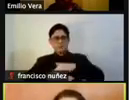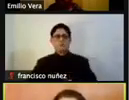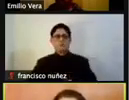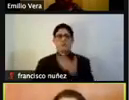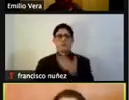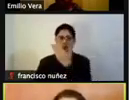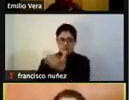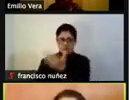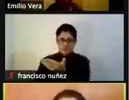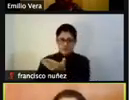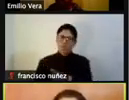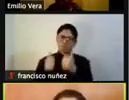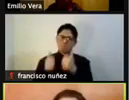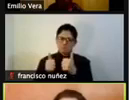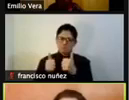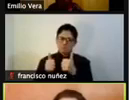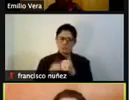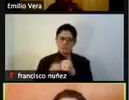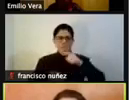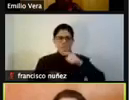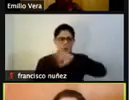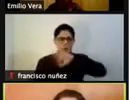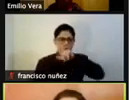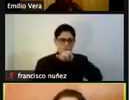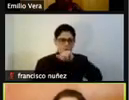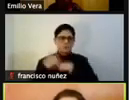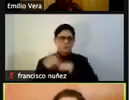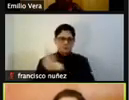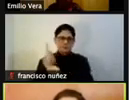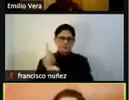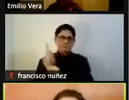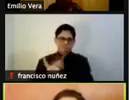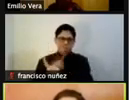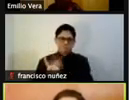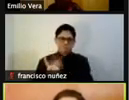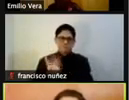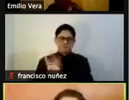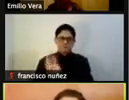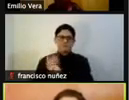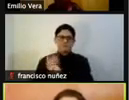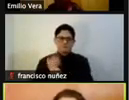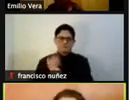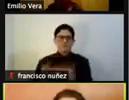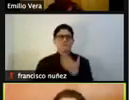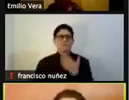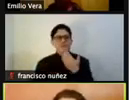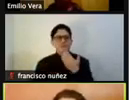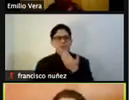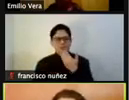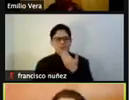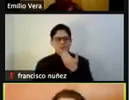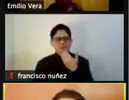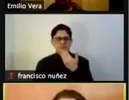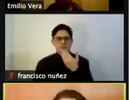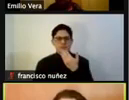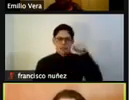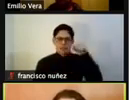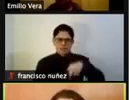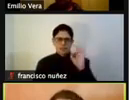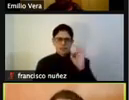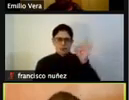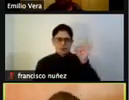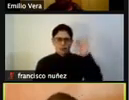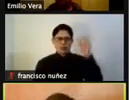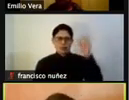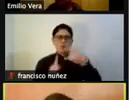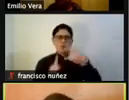que hemos estado conversando, y también acompañados en esta reunión por Zoom. Y,